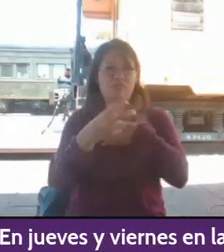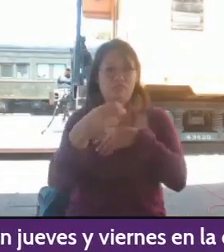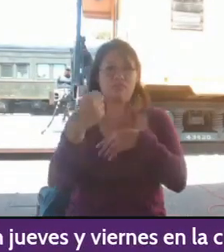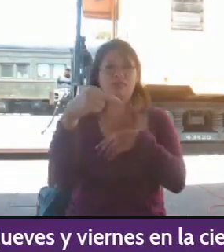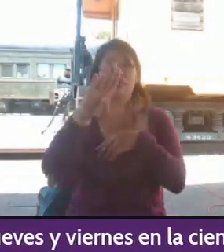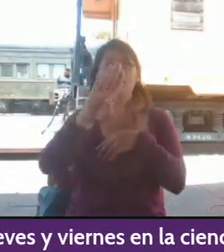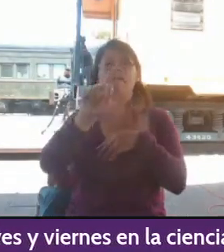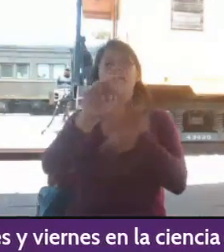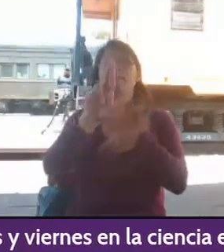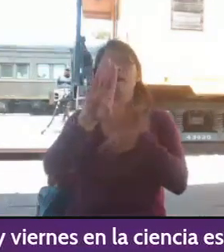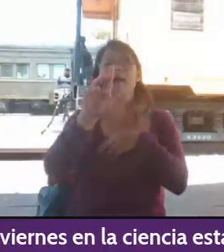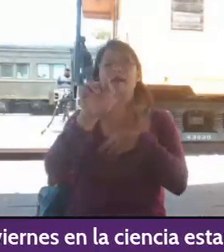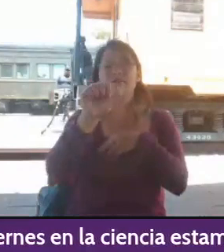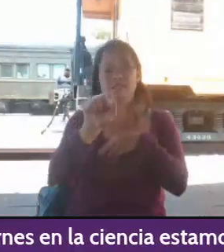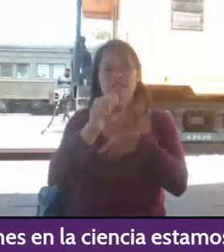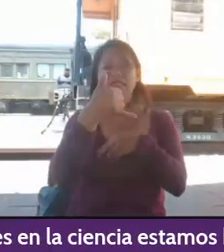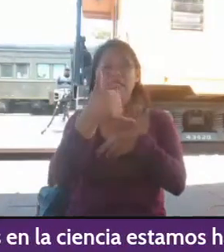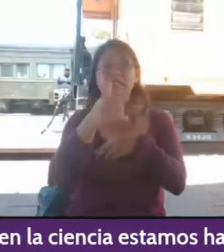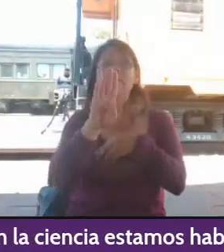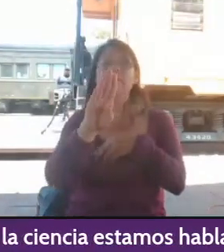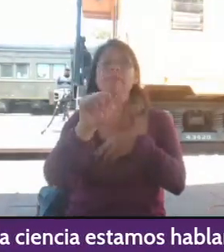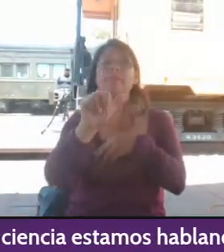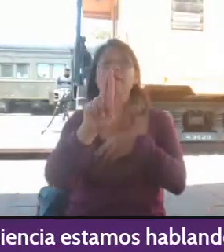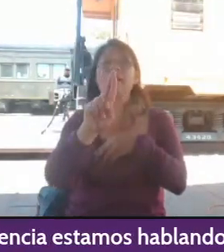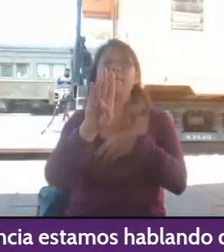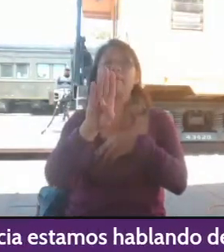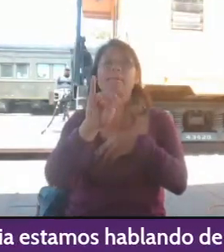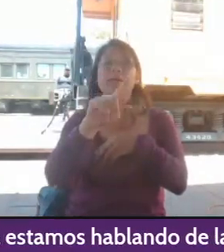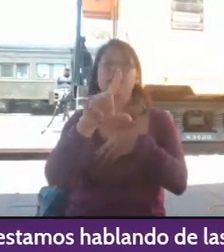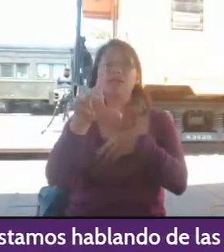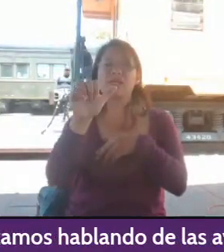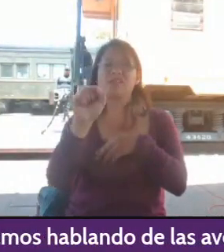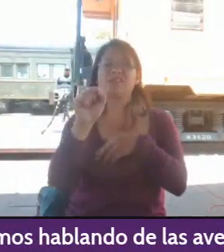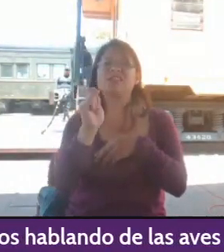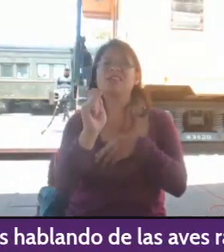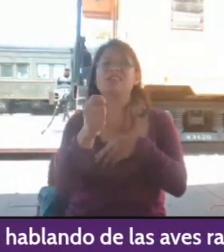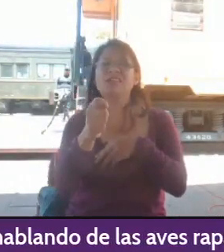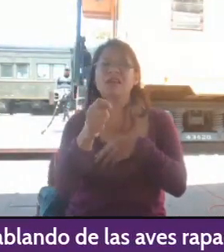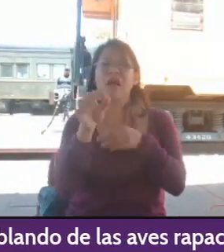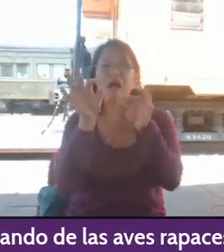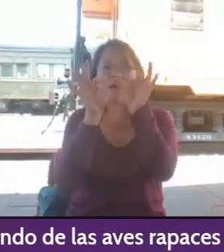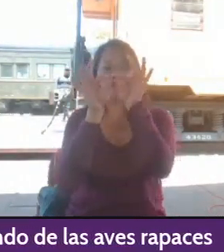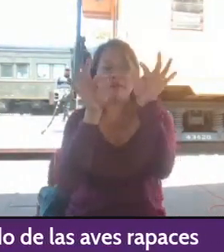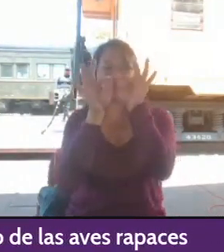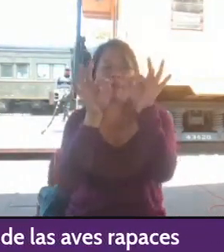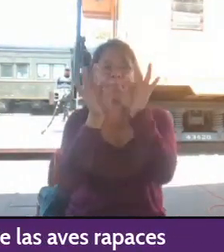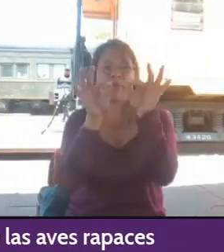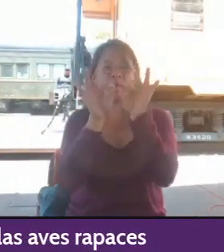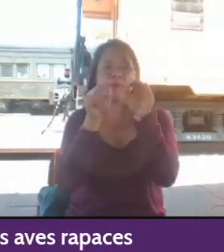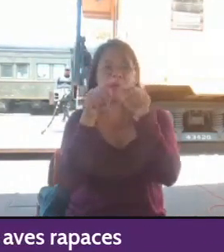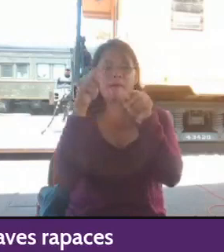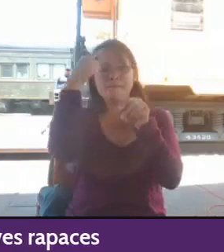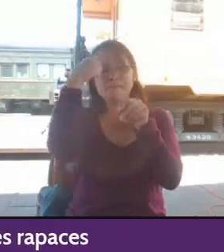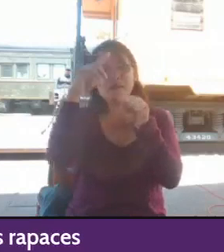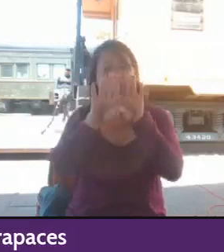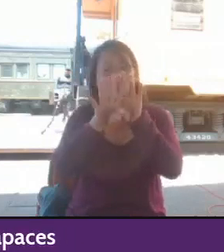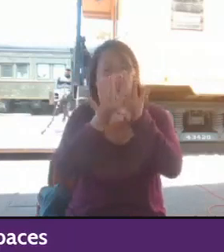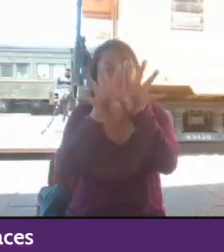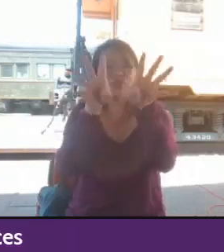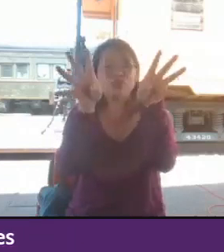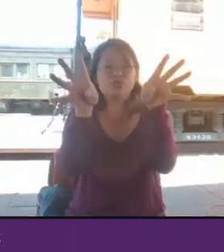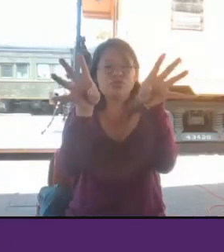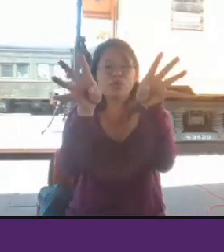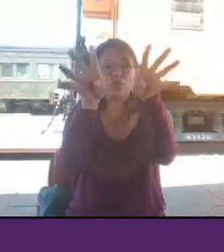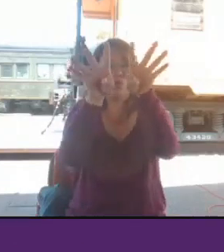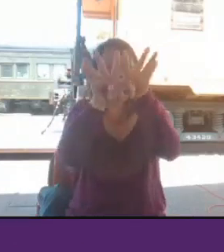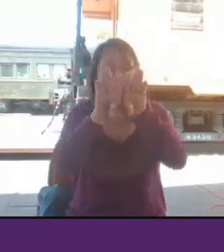barbas y barbillas. Son unos parecidos a pelitos muy delgaditos que van en las plumas y que permiten que las plumas se puedan abrir y cerrar. Esto les sirve a la hora